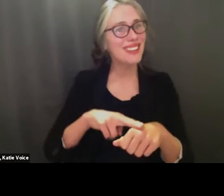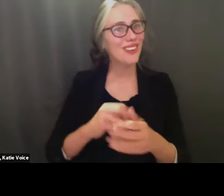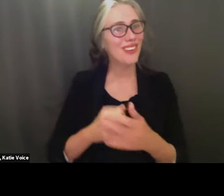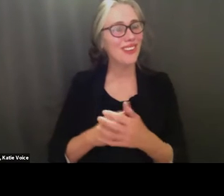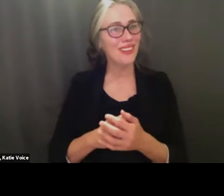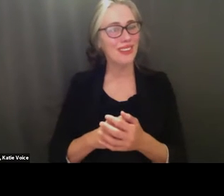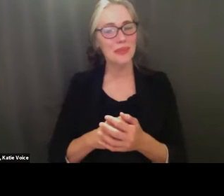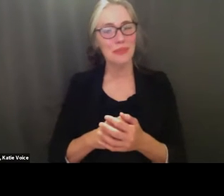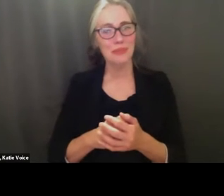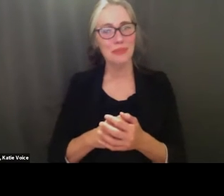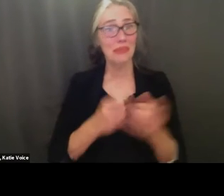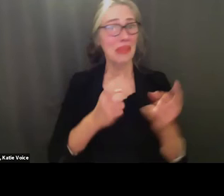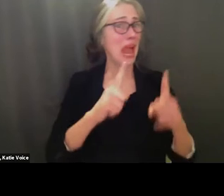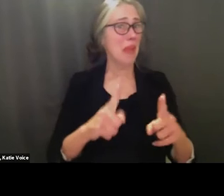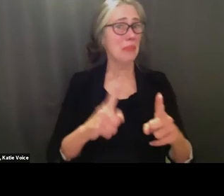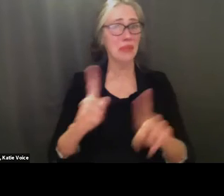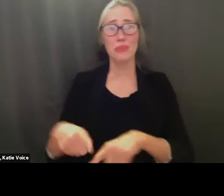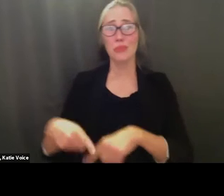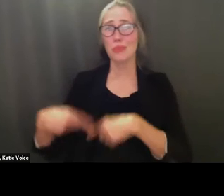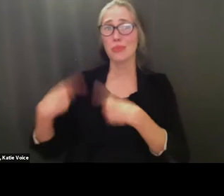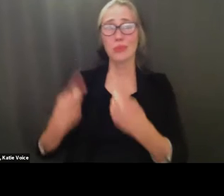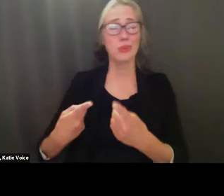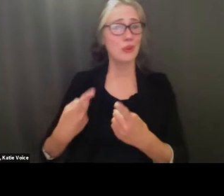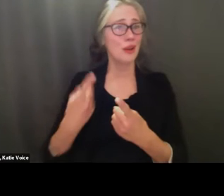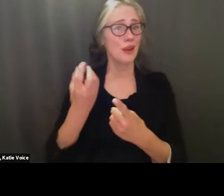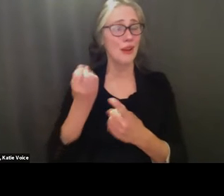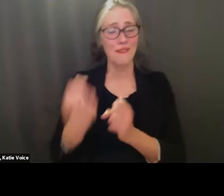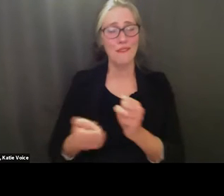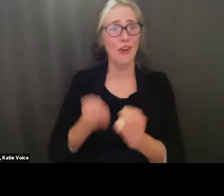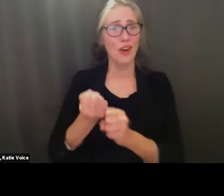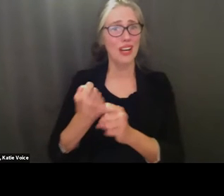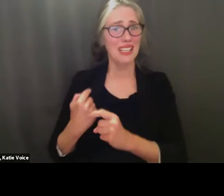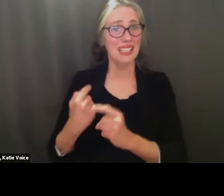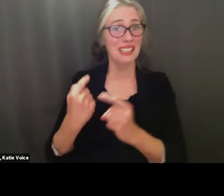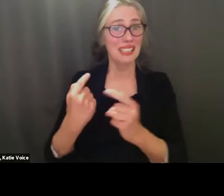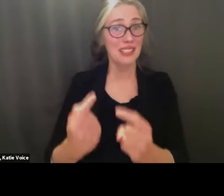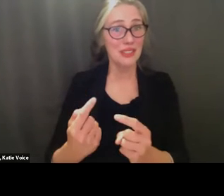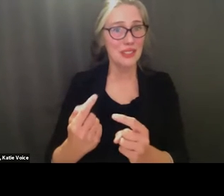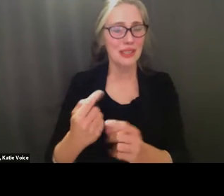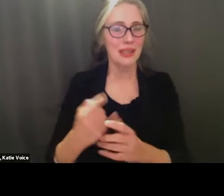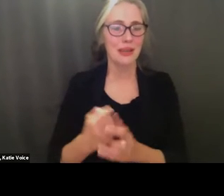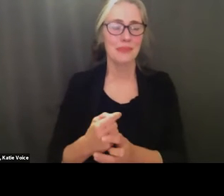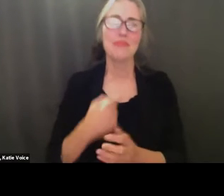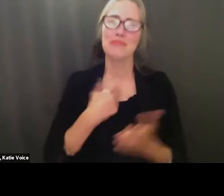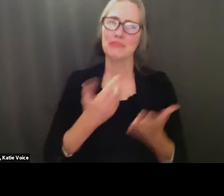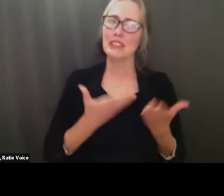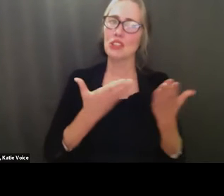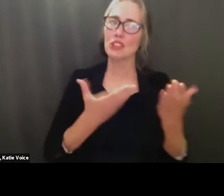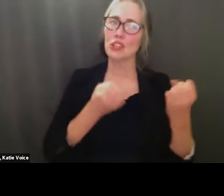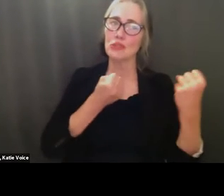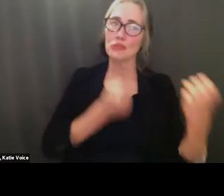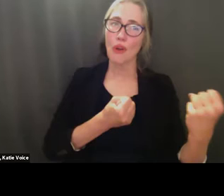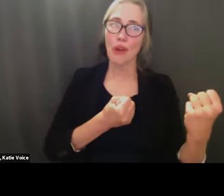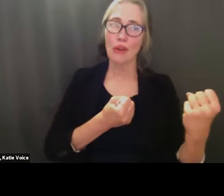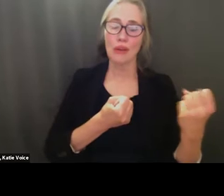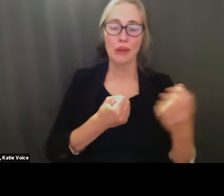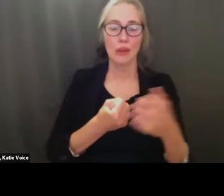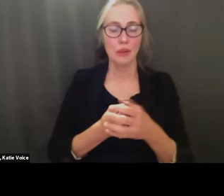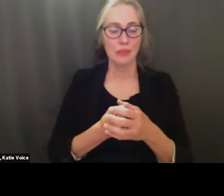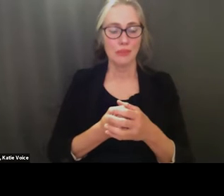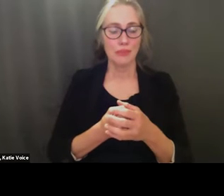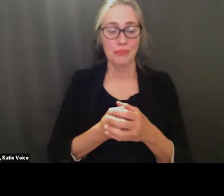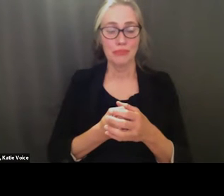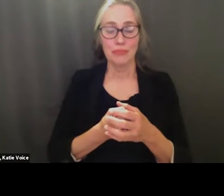natural. Es algo que ha sucedido por décadas y yo les insto a